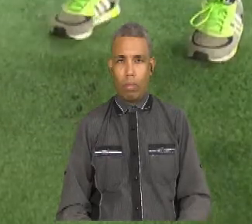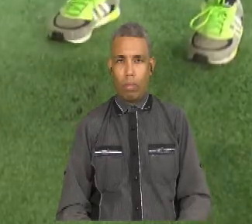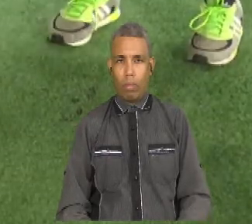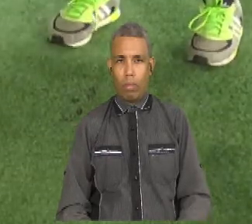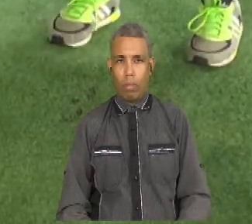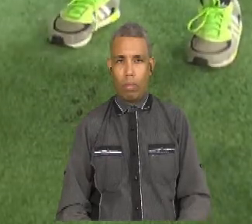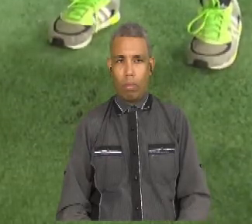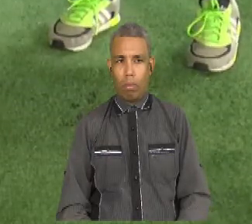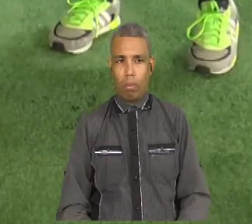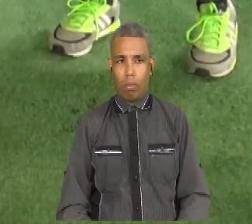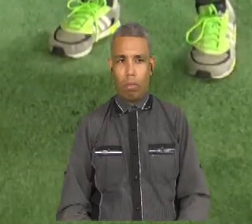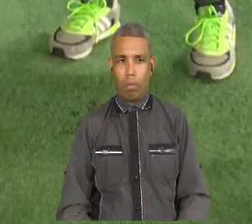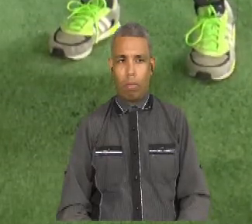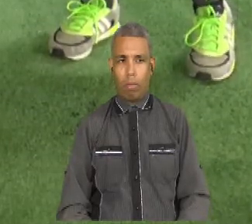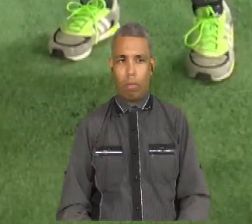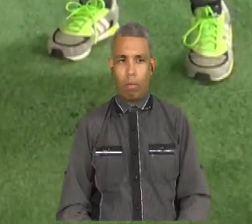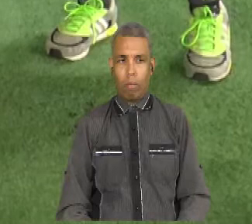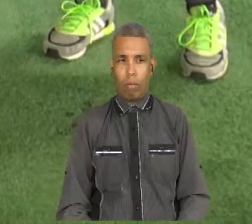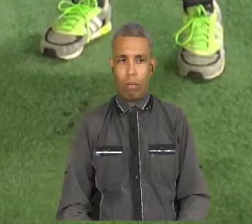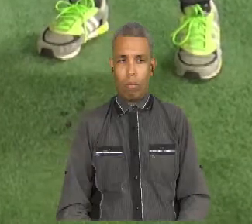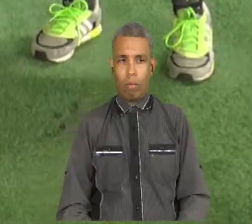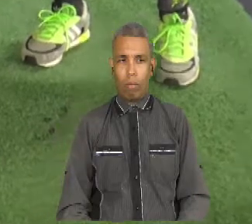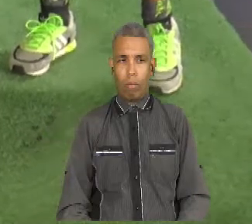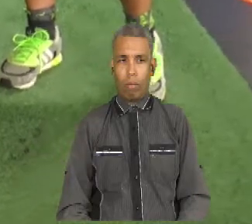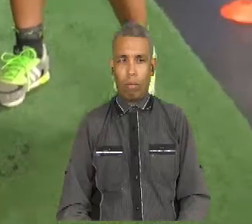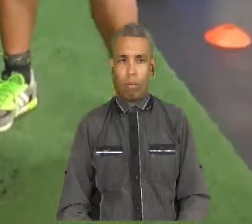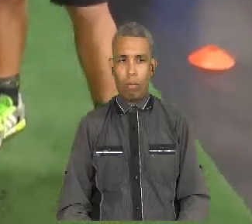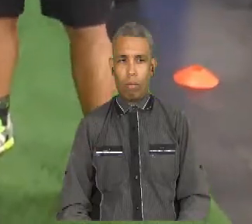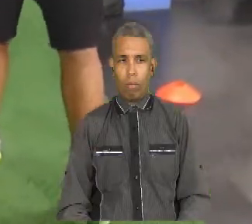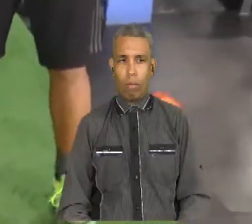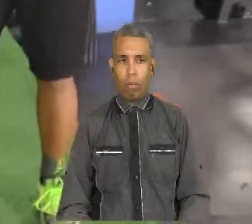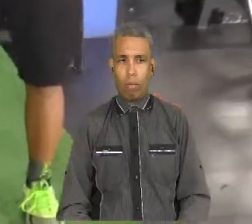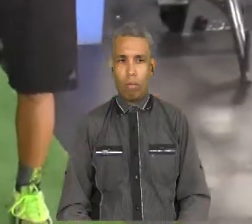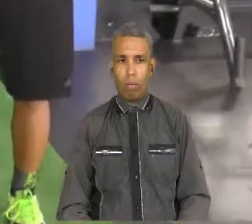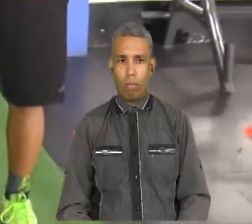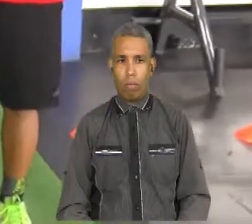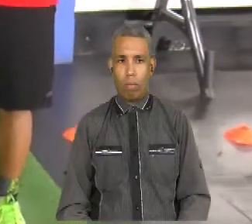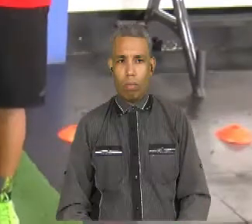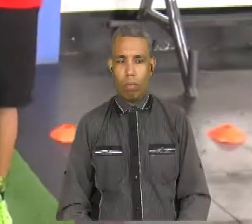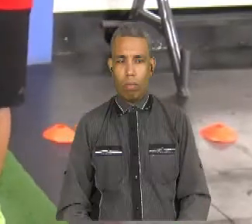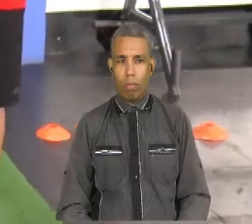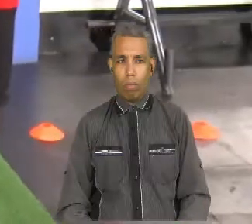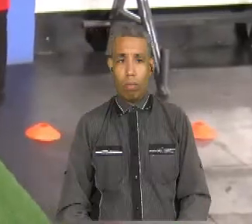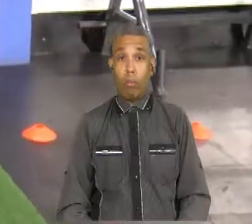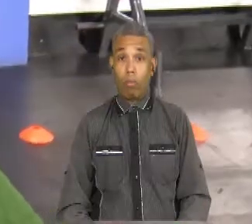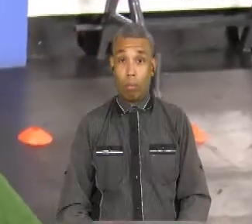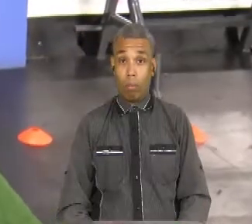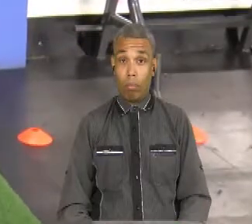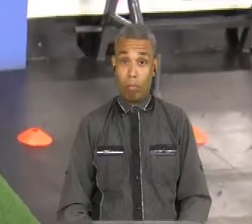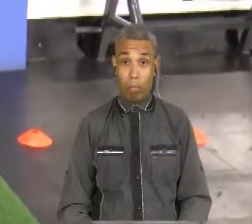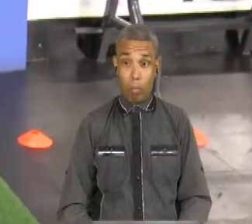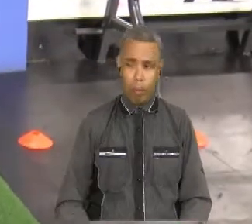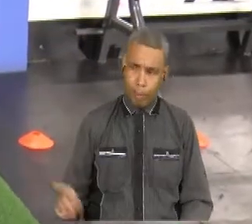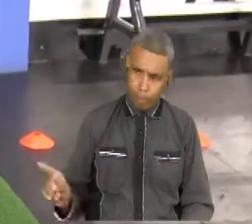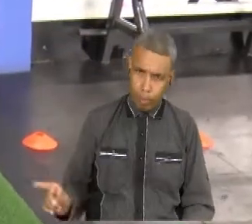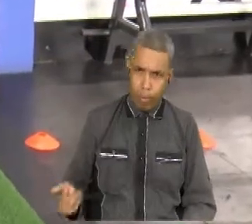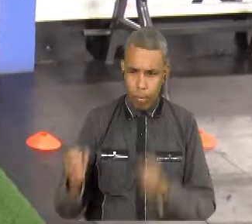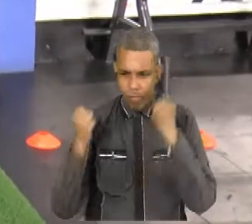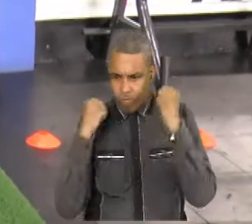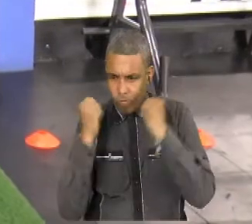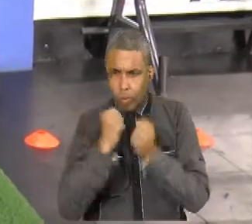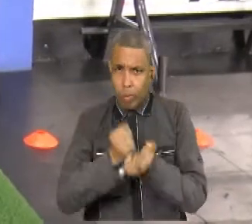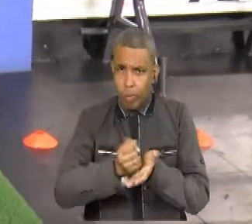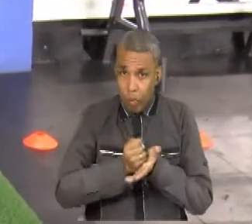Excelente. Entonces, ahí está nuestra rutina de entrenamiento del día de hoy que les va a ayudar mucho ustedes en sus casas. Entrenen,